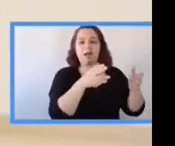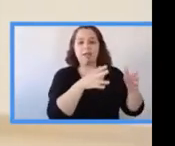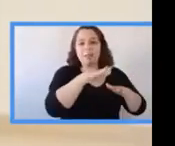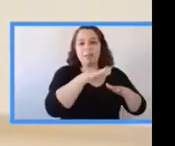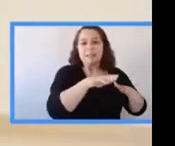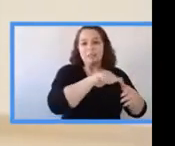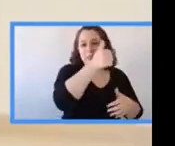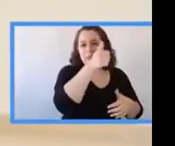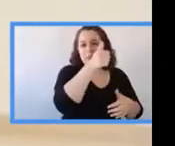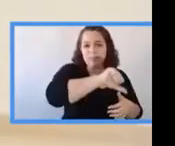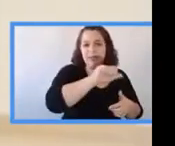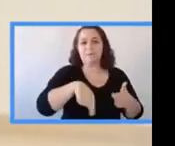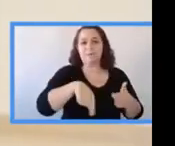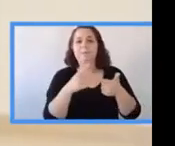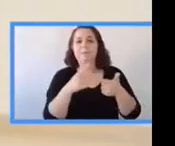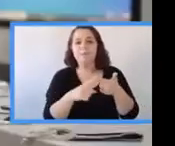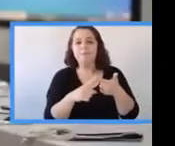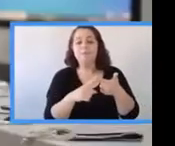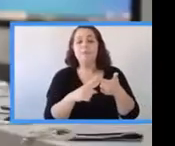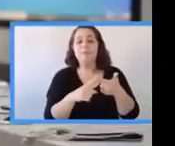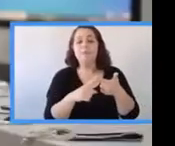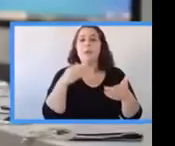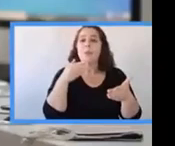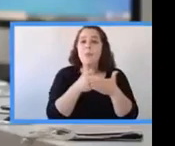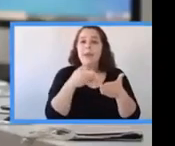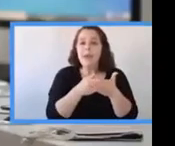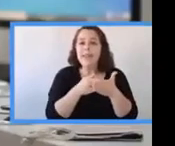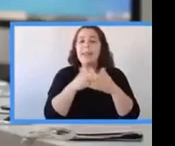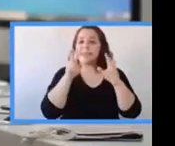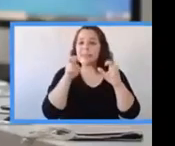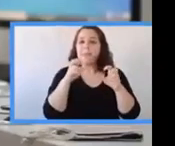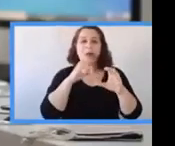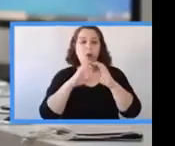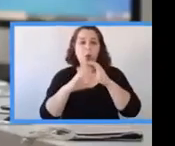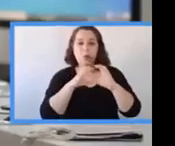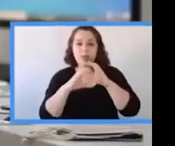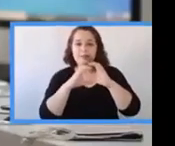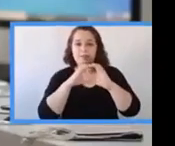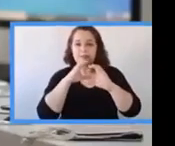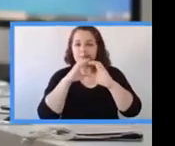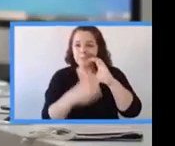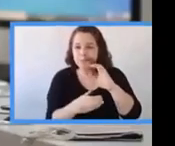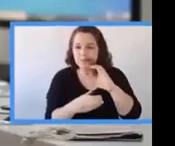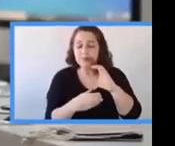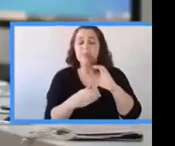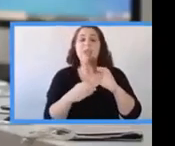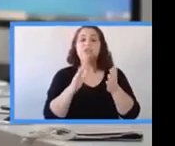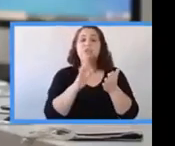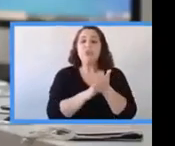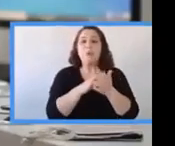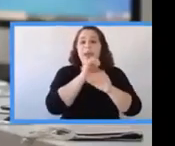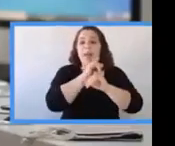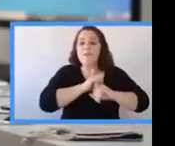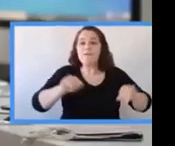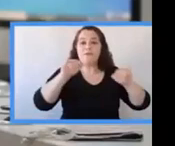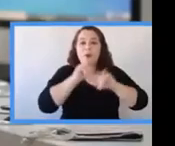y de todos los entornos físicos. Después hablamos de barreras en la comunicación, barreras comunicacionales, que tienen que ver